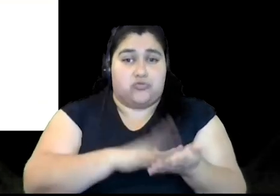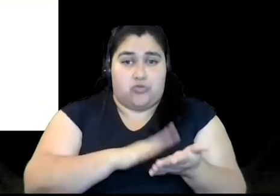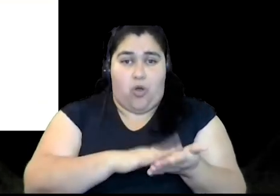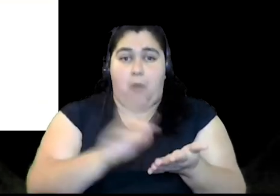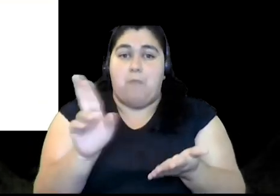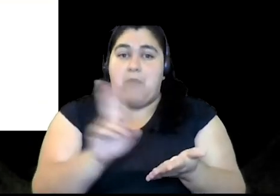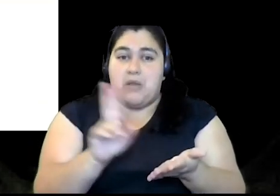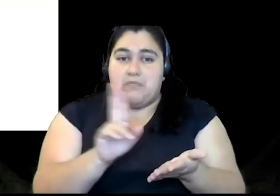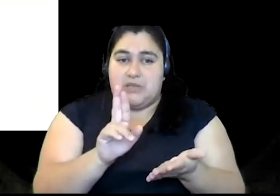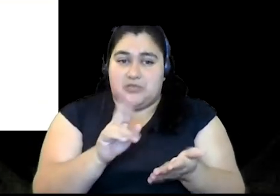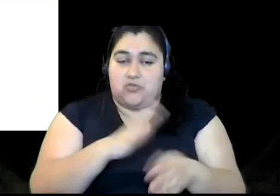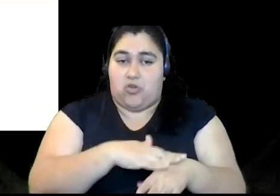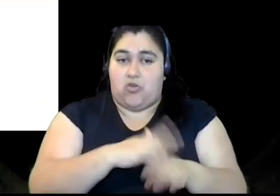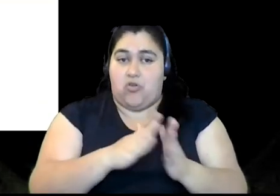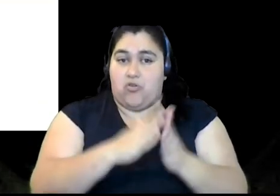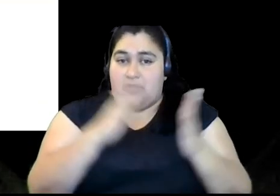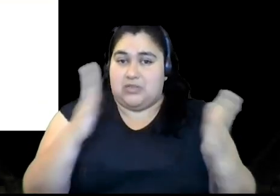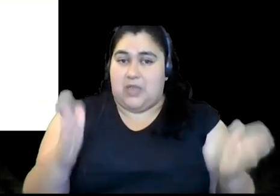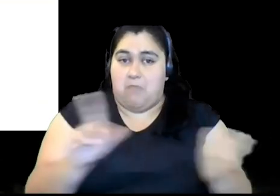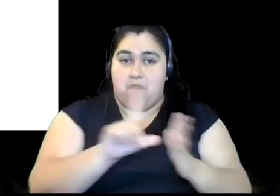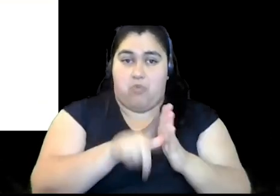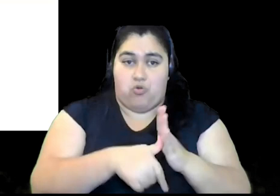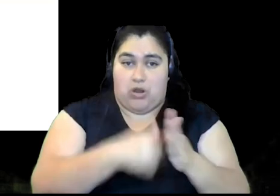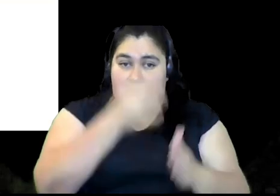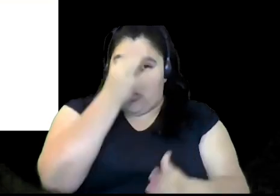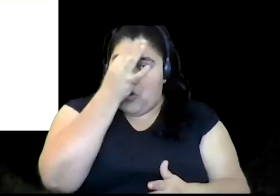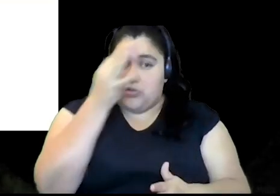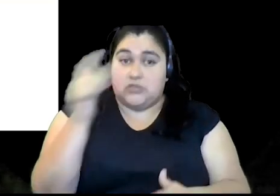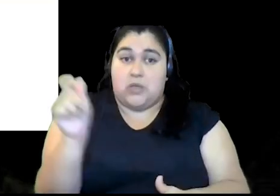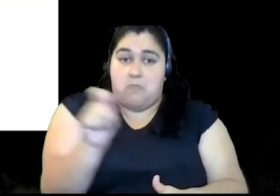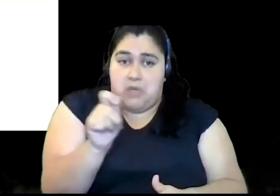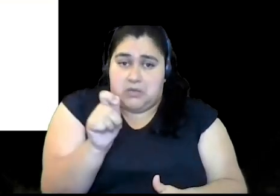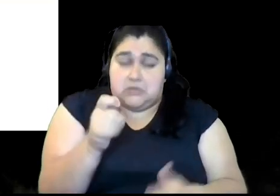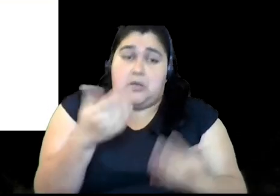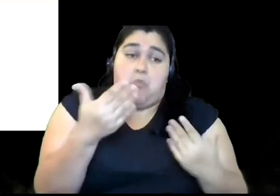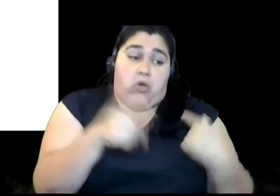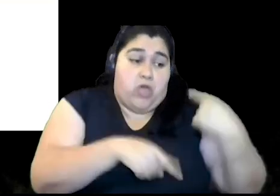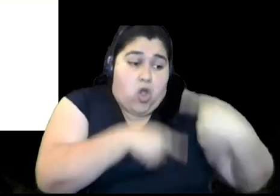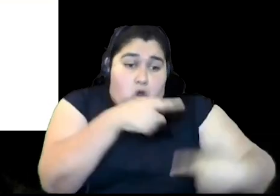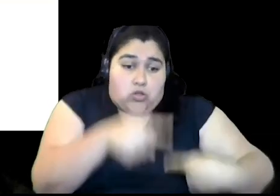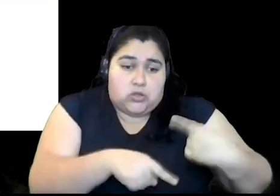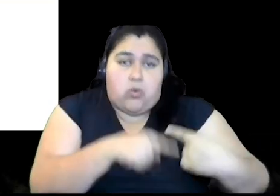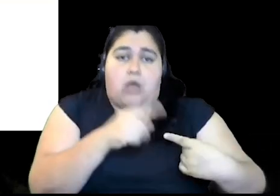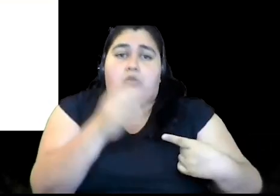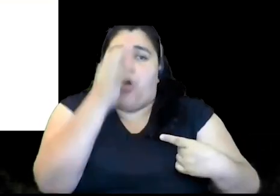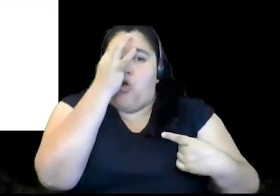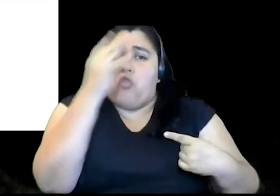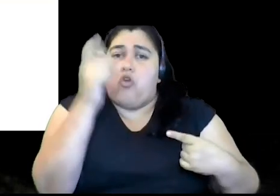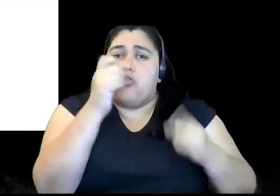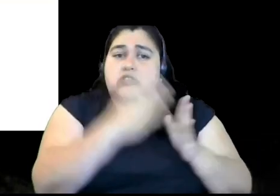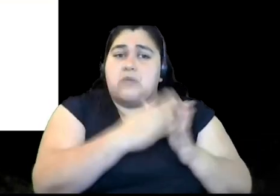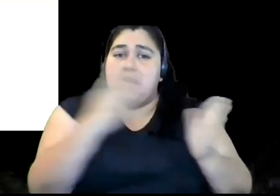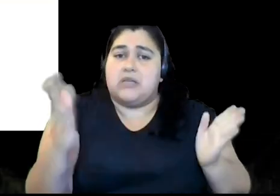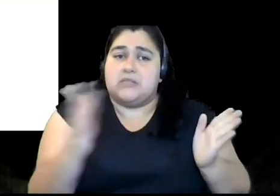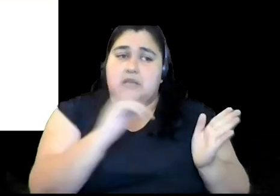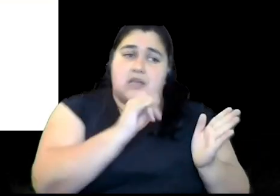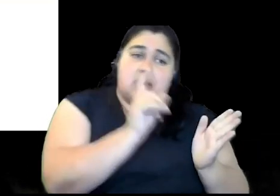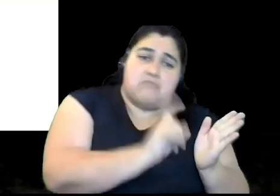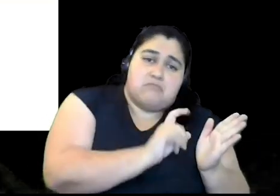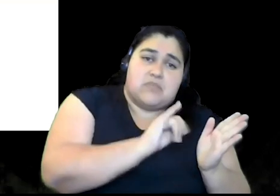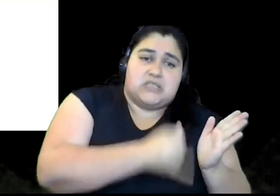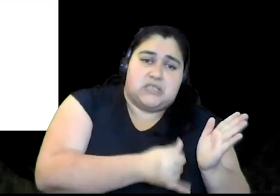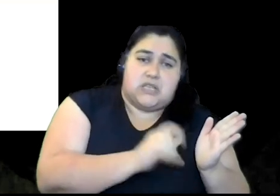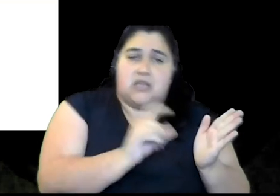temporarias por un plazo de 12 meses. 12 meses que pueden ser continuados o 12 meses alternados, pero en